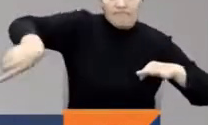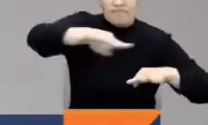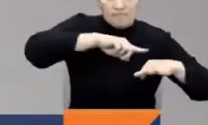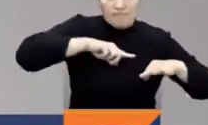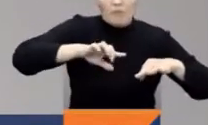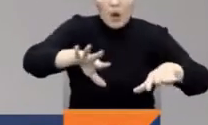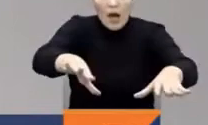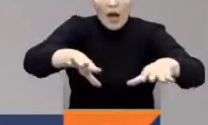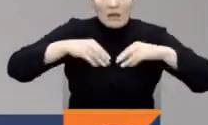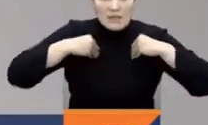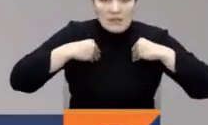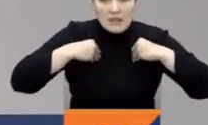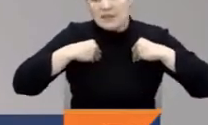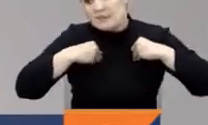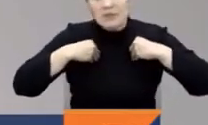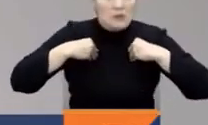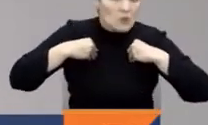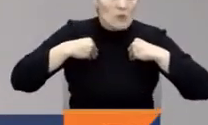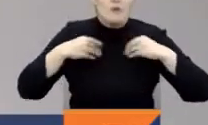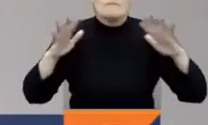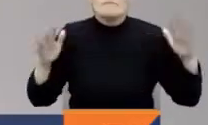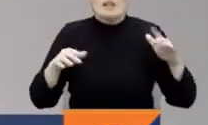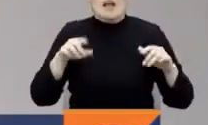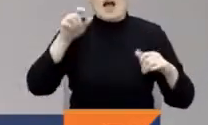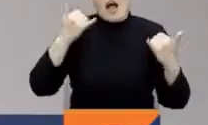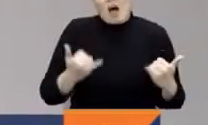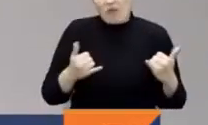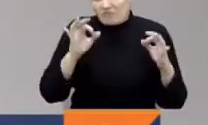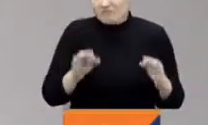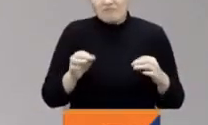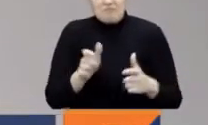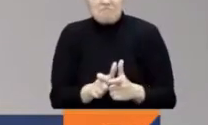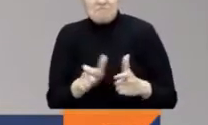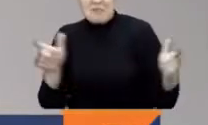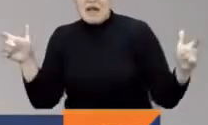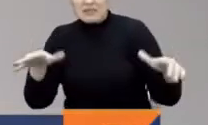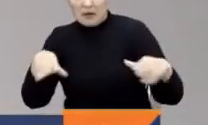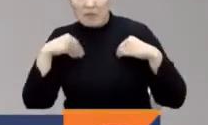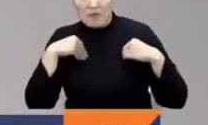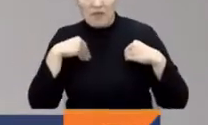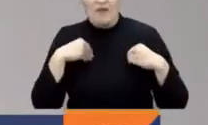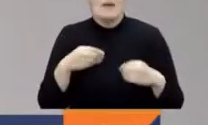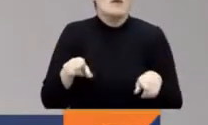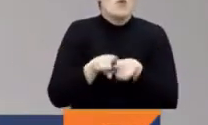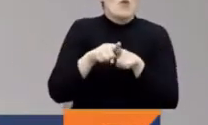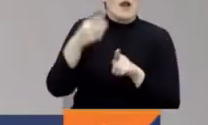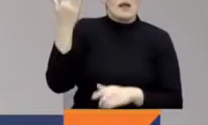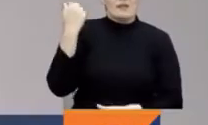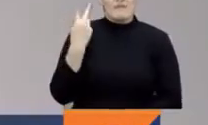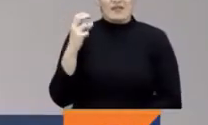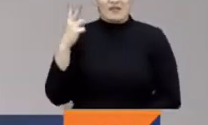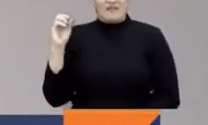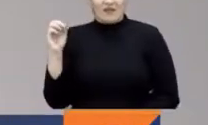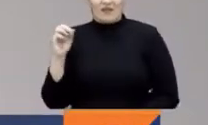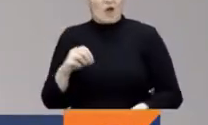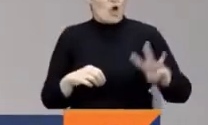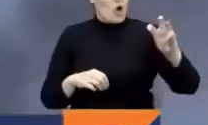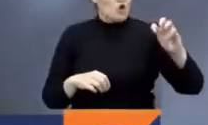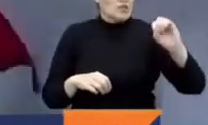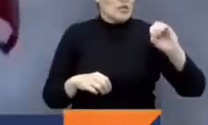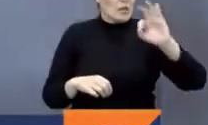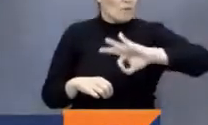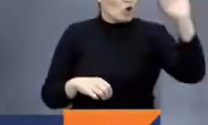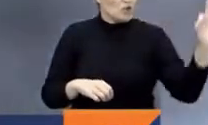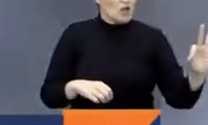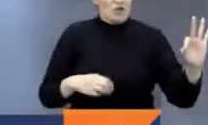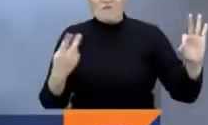a ser relativamente cerrado. No va a ser un 80-20 ni por si acaso. Como fue en el 2020, va a ser una cosa bien